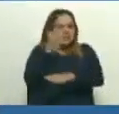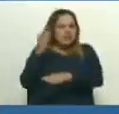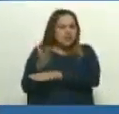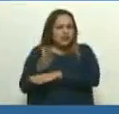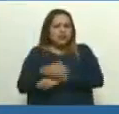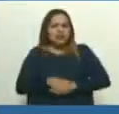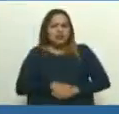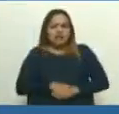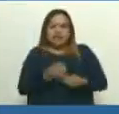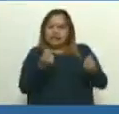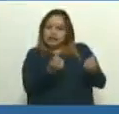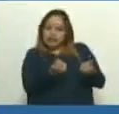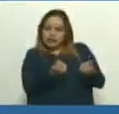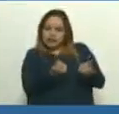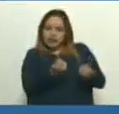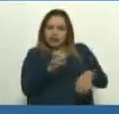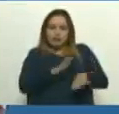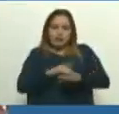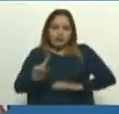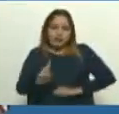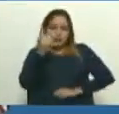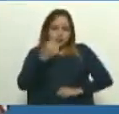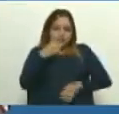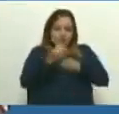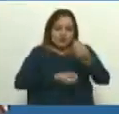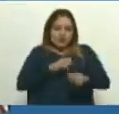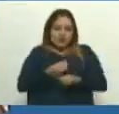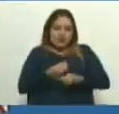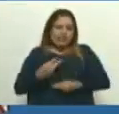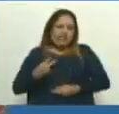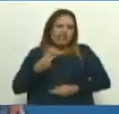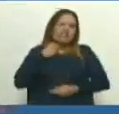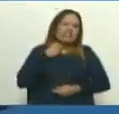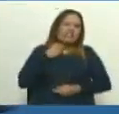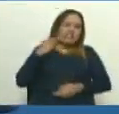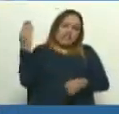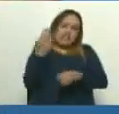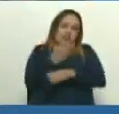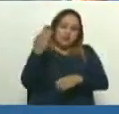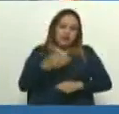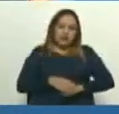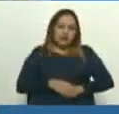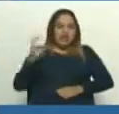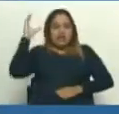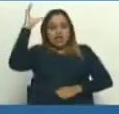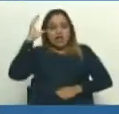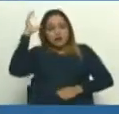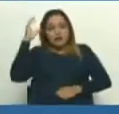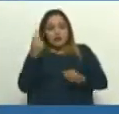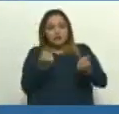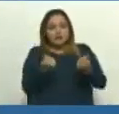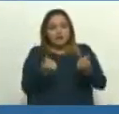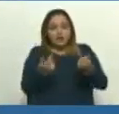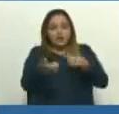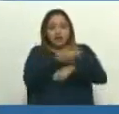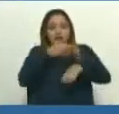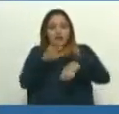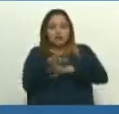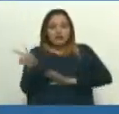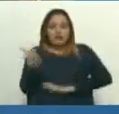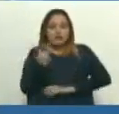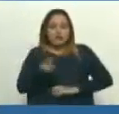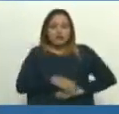las finanzas, porque fue lo primero que vino a asfixiar, sancionar la capacidad financiera del Estado venezolano,